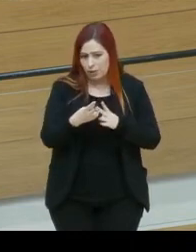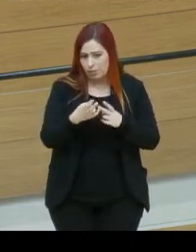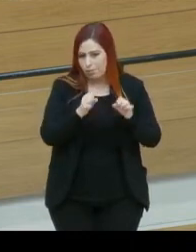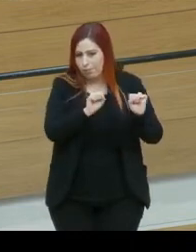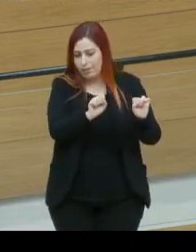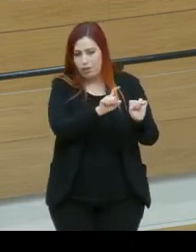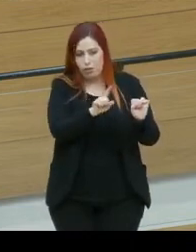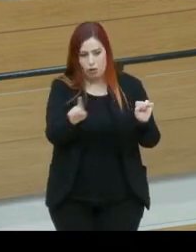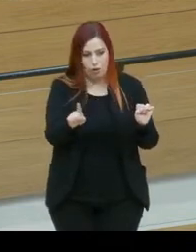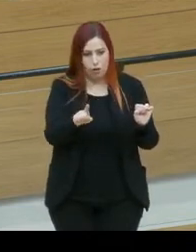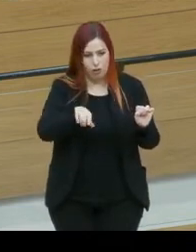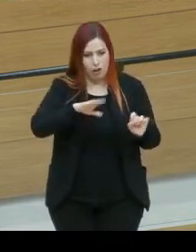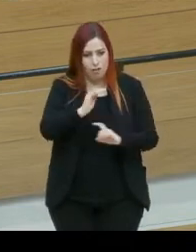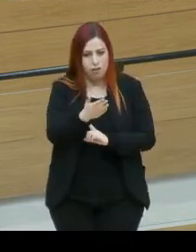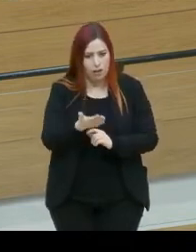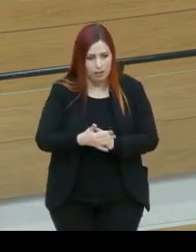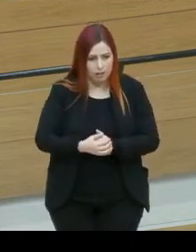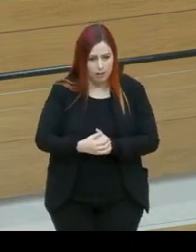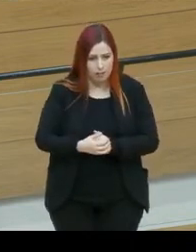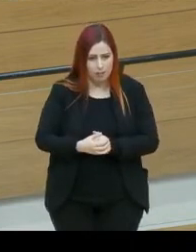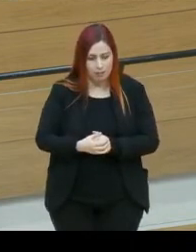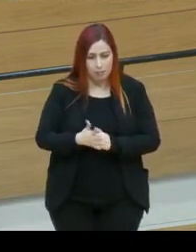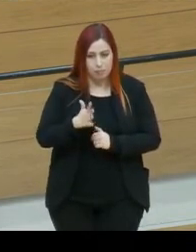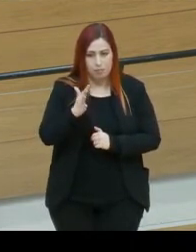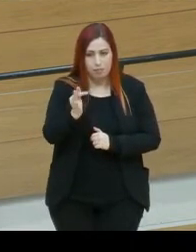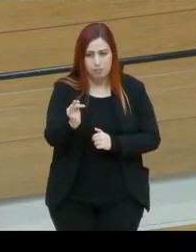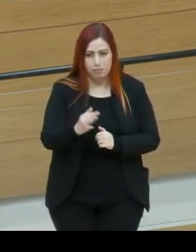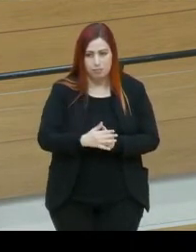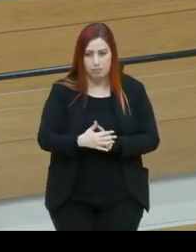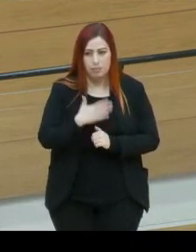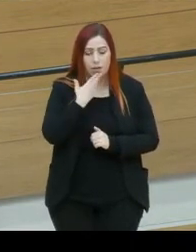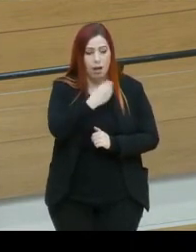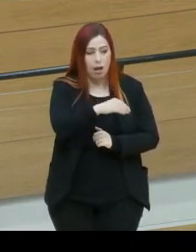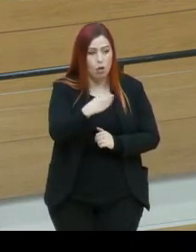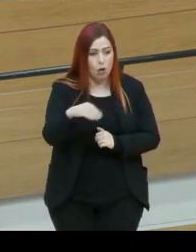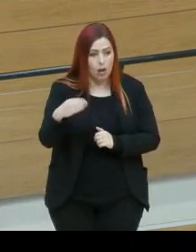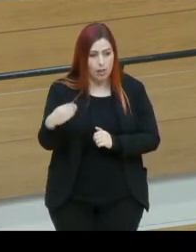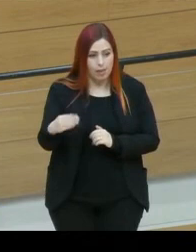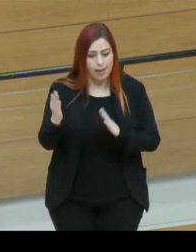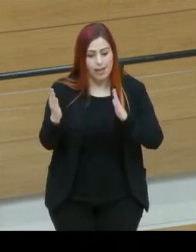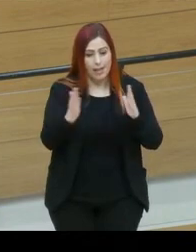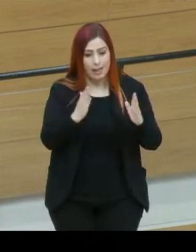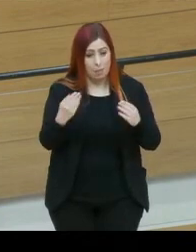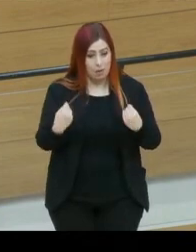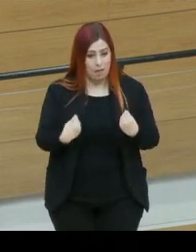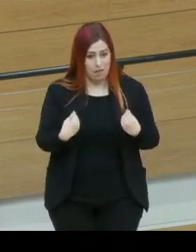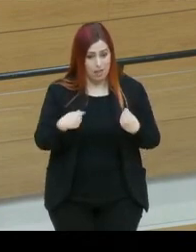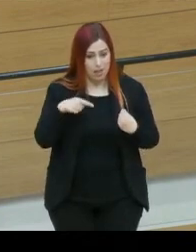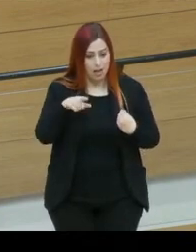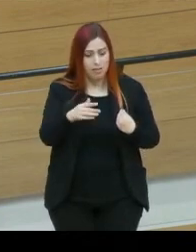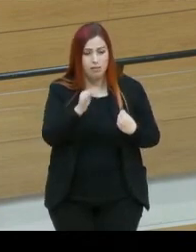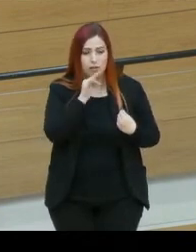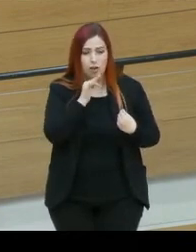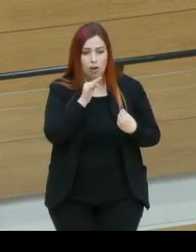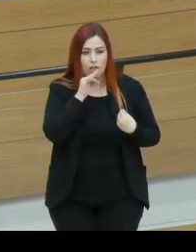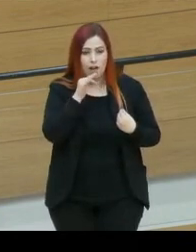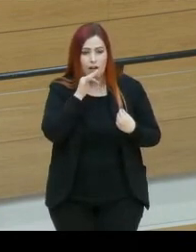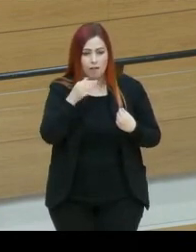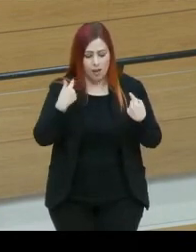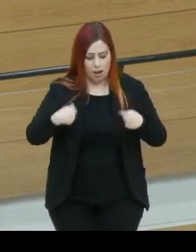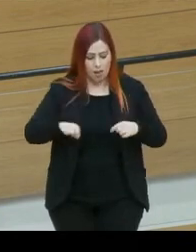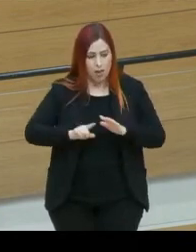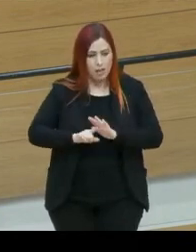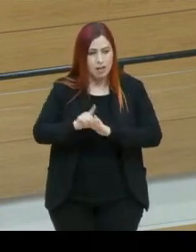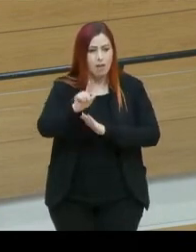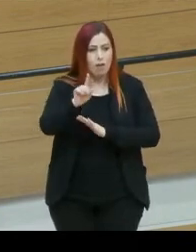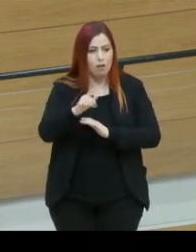No sois inmunes a los efectos del alcohol. Es más, la adolescencia es una etapa de la vida en la que todavía estáis en desarrollo.